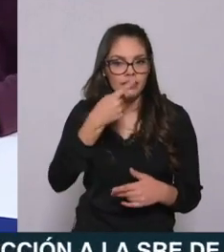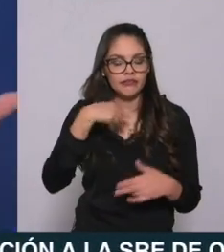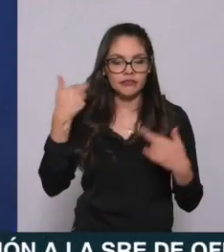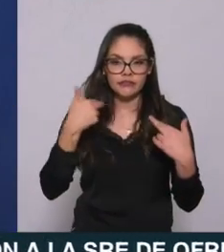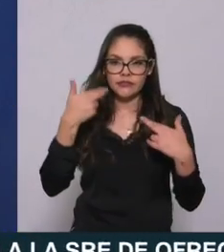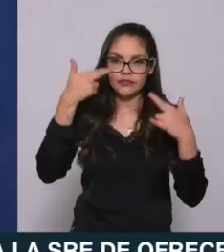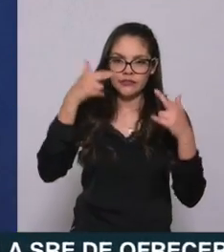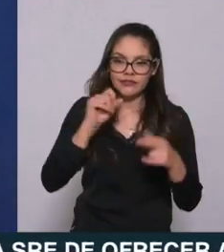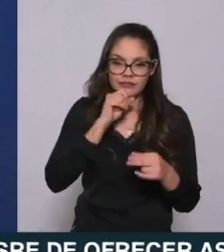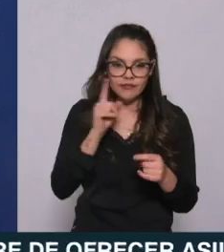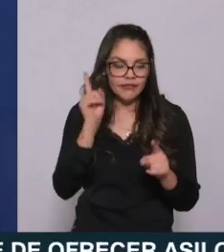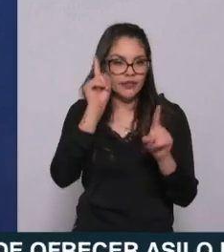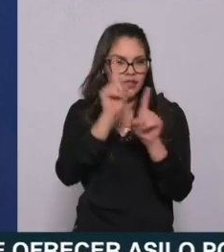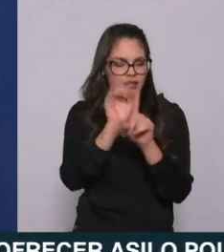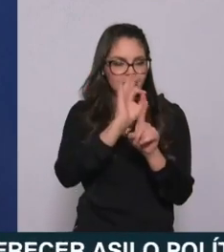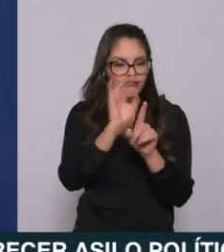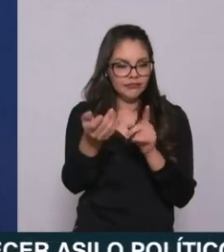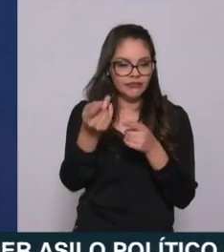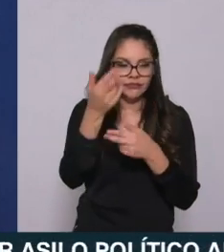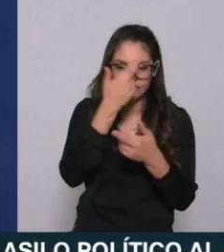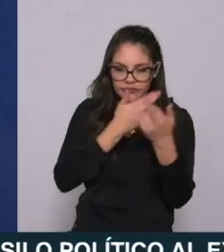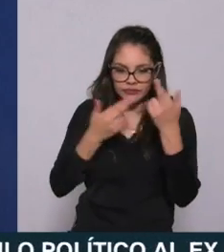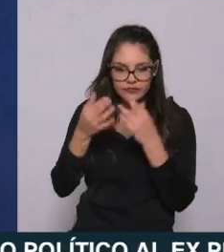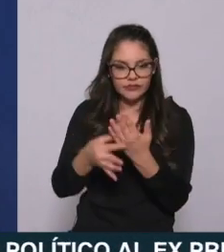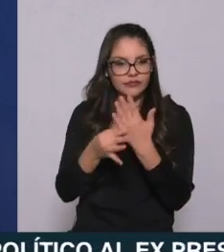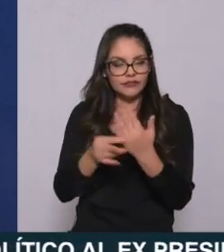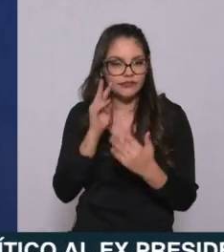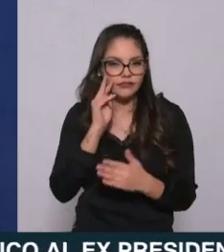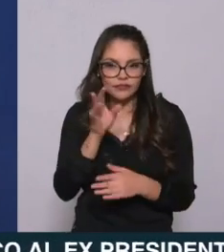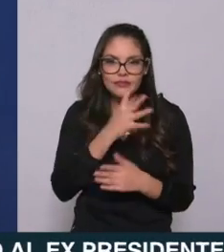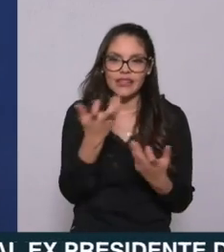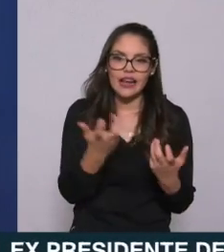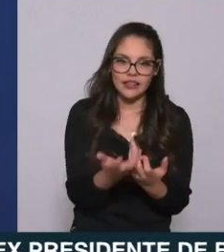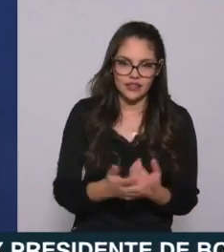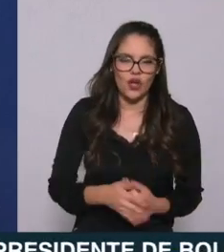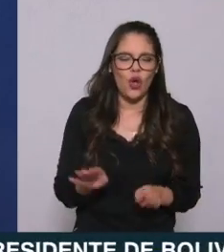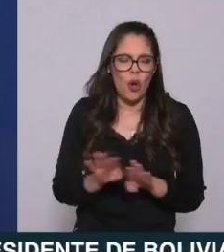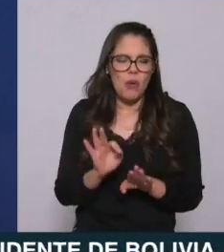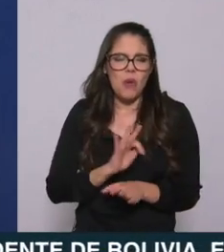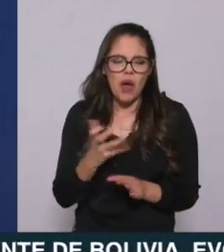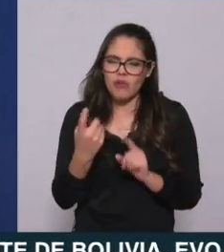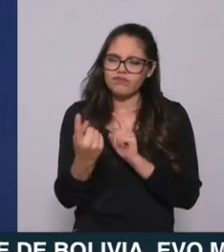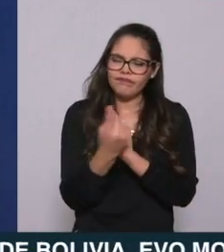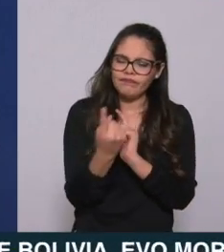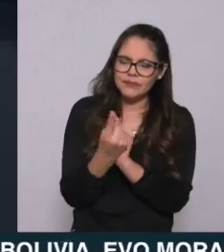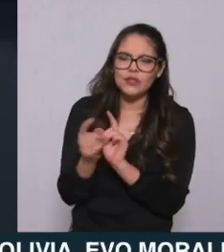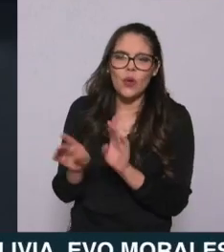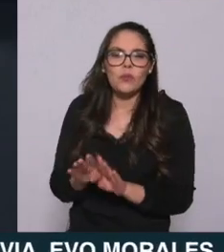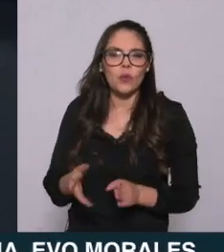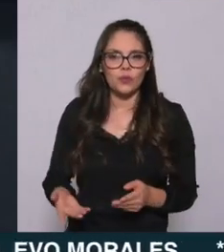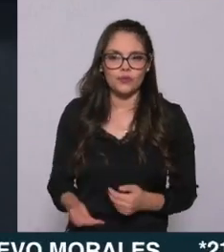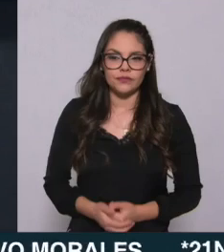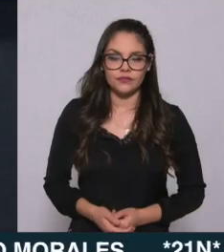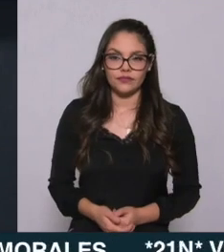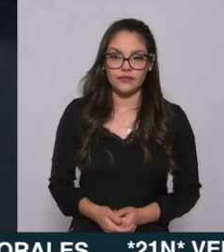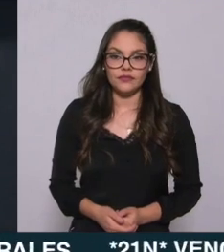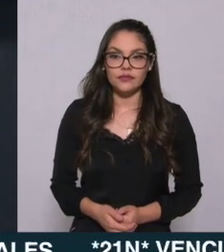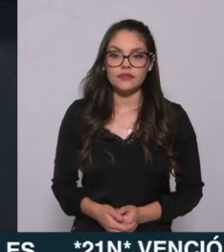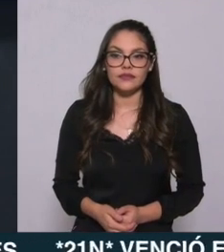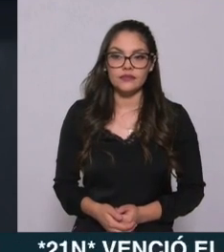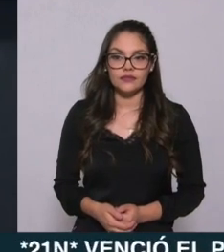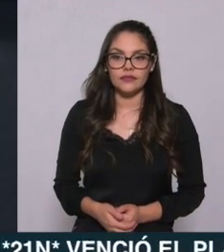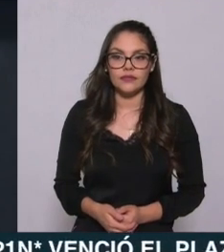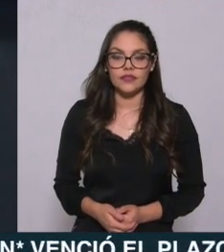maestros ahí en la mano para que puedan revisar el trabajo que están desarrollando. Platícanos cómo se pueden acercar. Pues